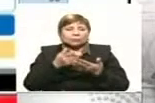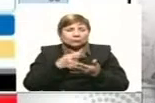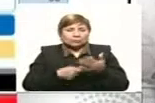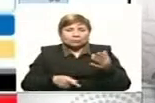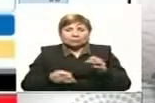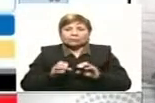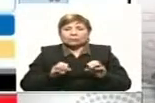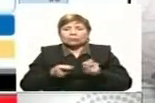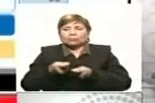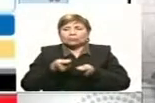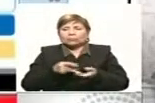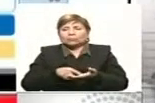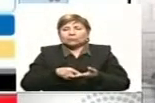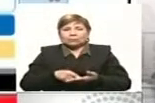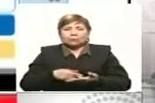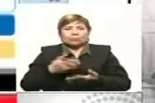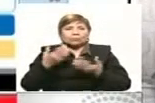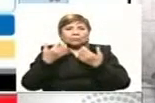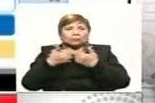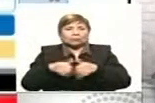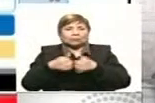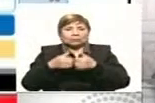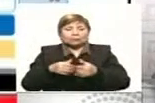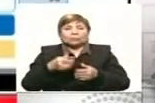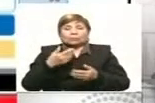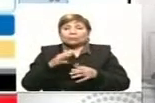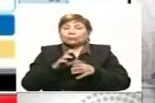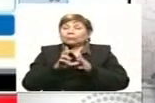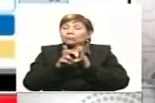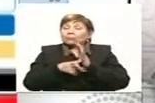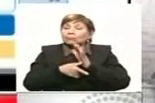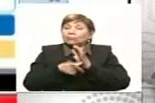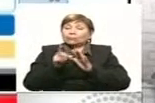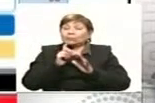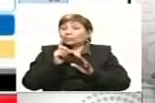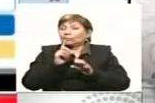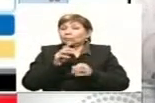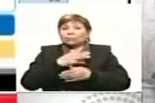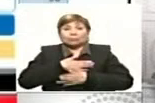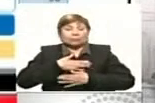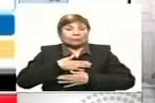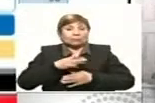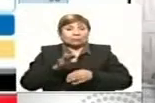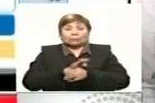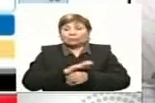que hacen las empresas, que desde luego no compartimos, pero que